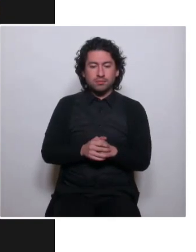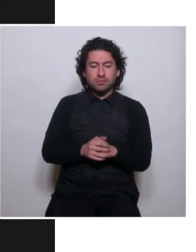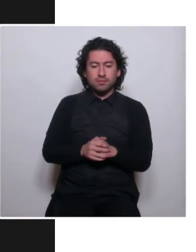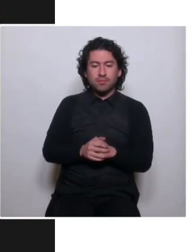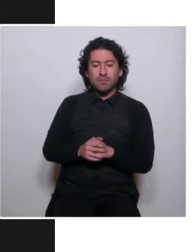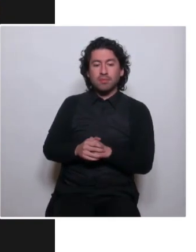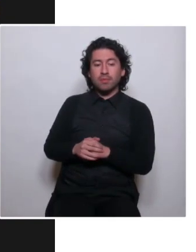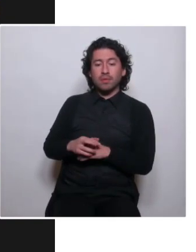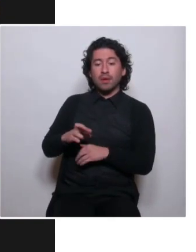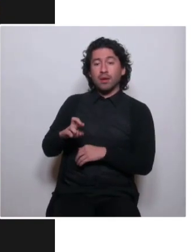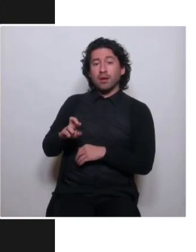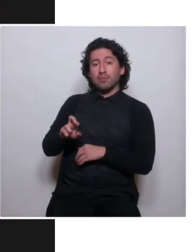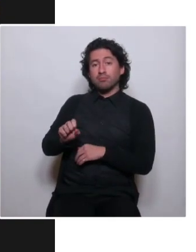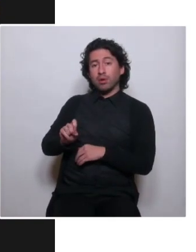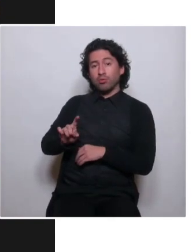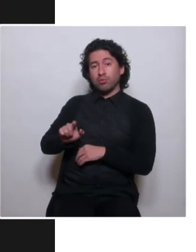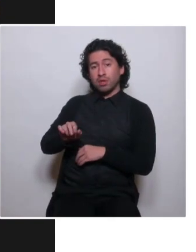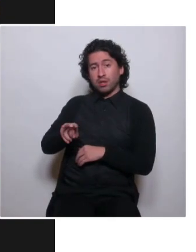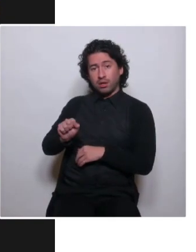Paulina Valenzuela, ¿cómo vota usted?